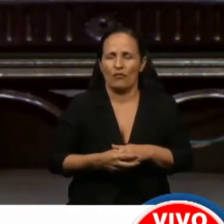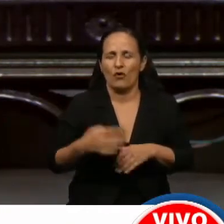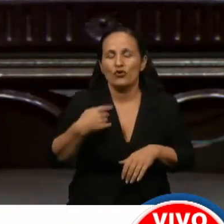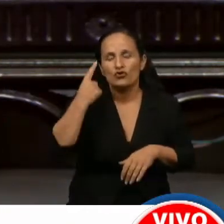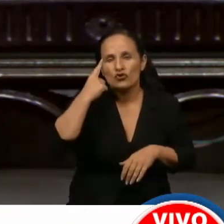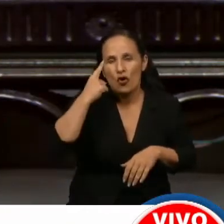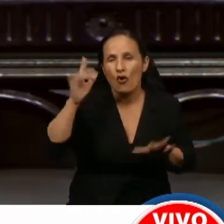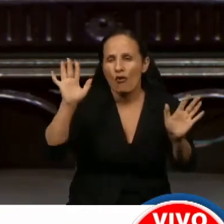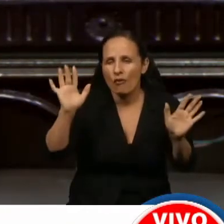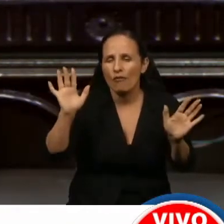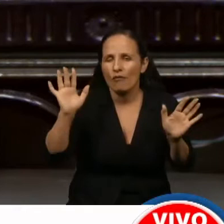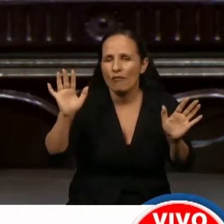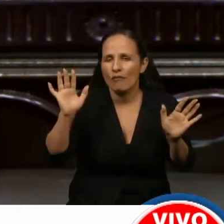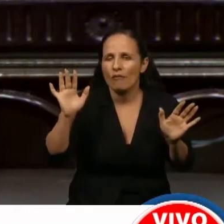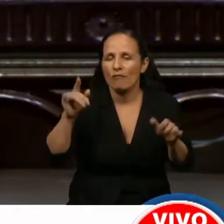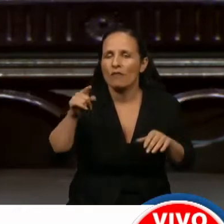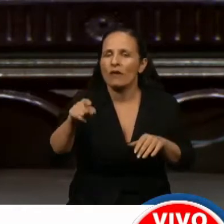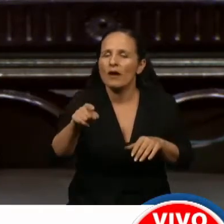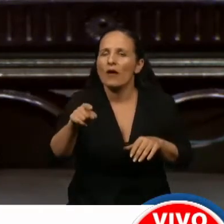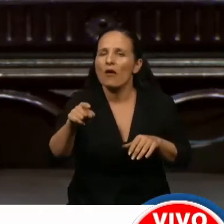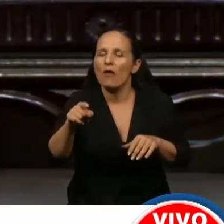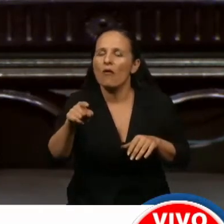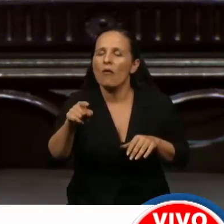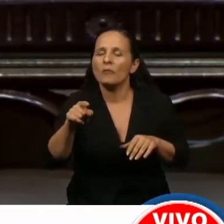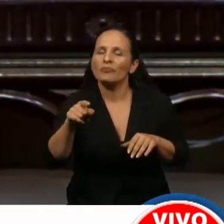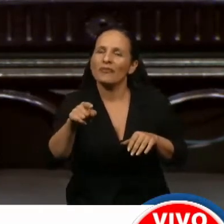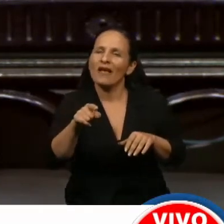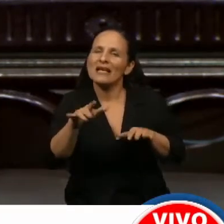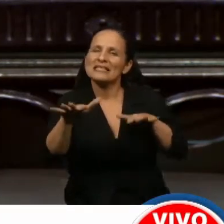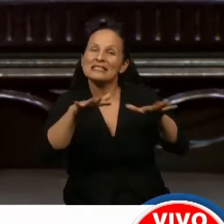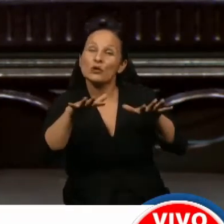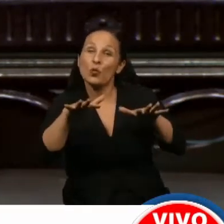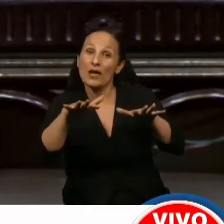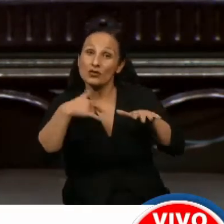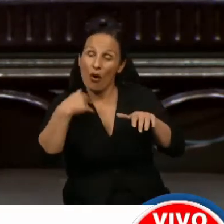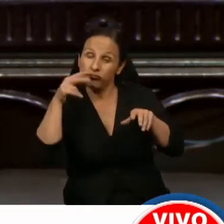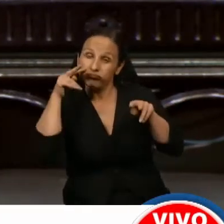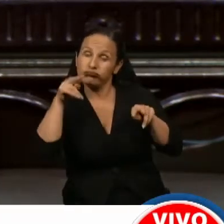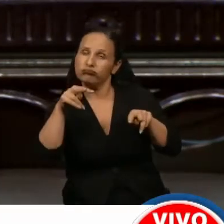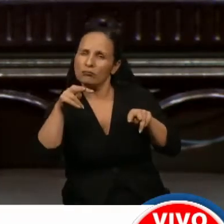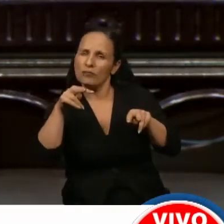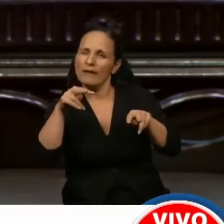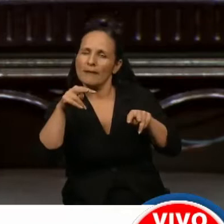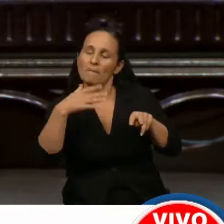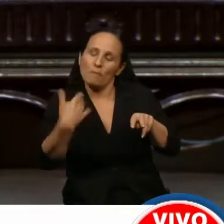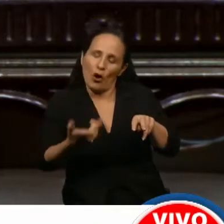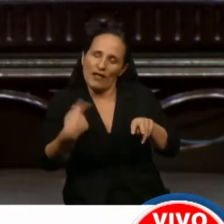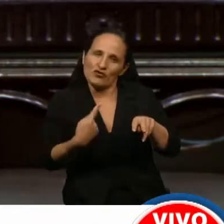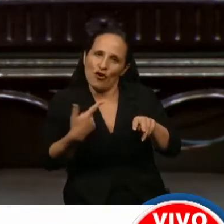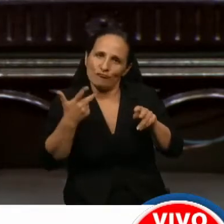creo que cuando uno mira este tipo de situaciones, y por eso